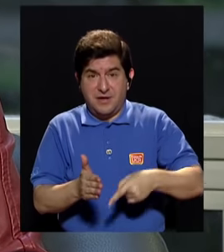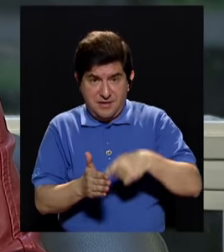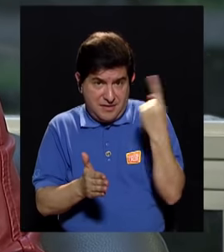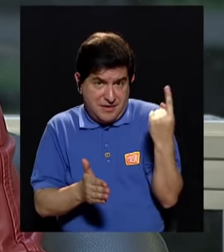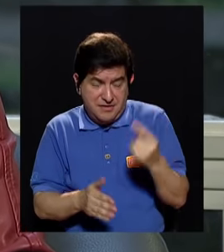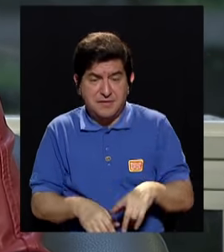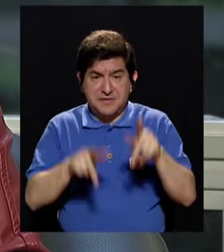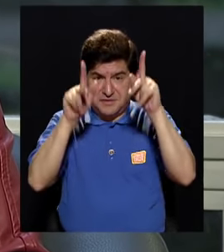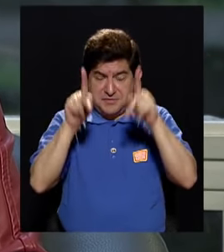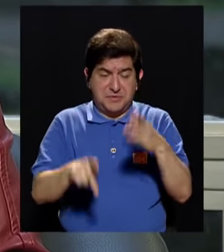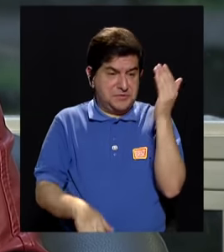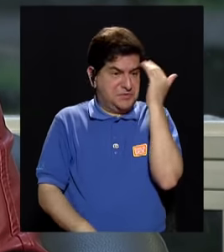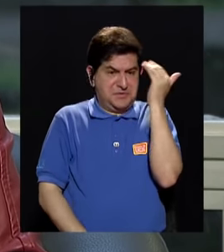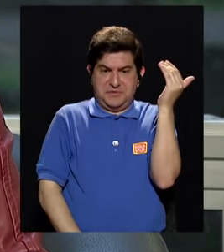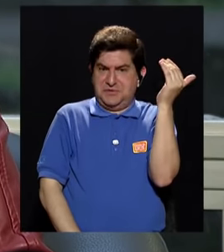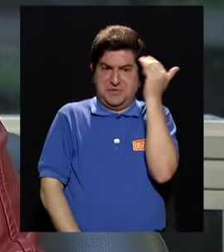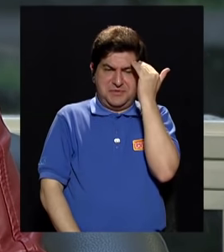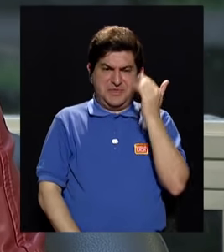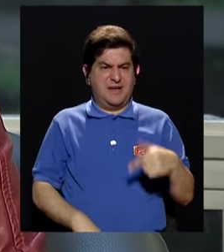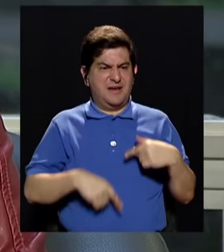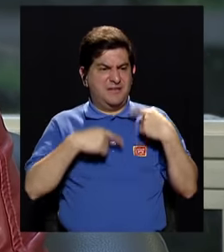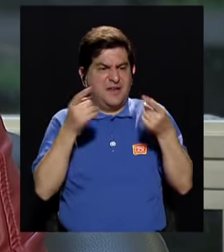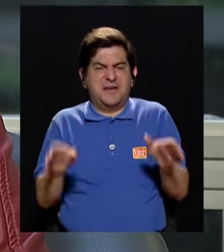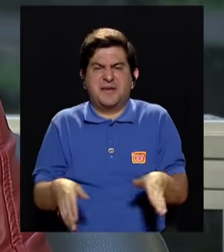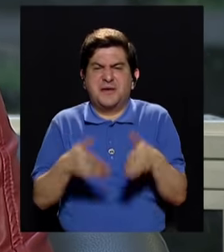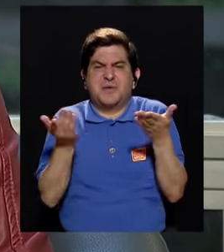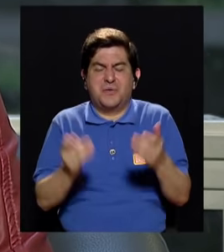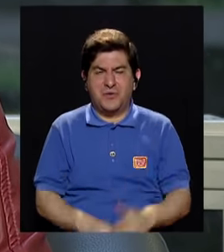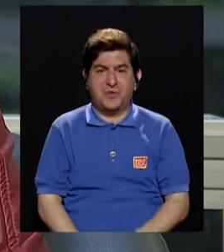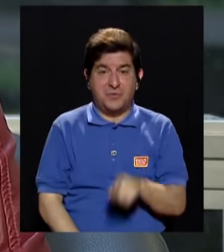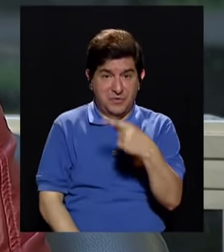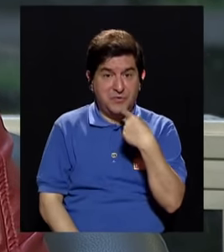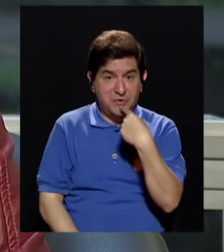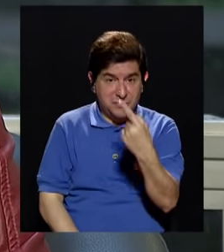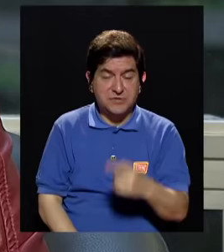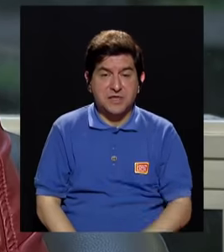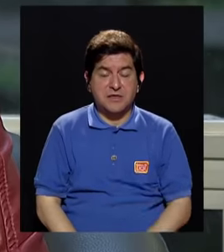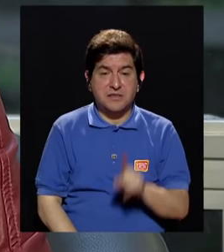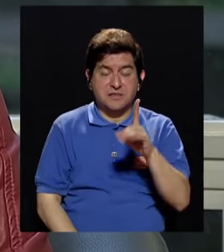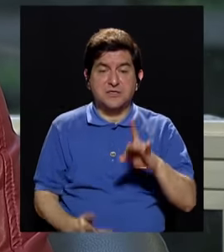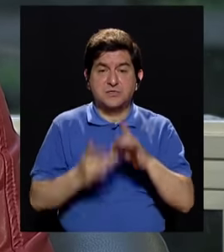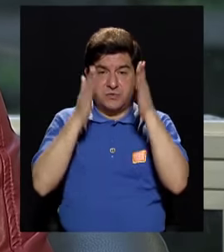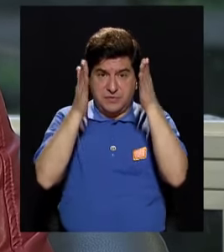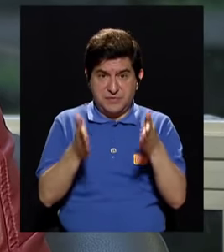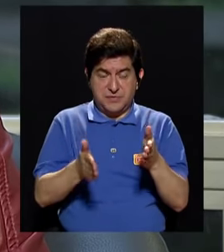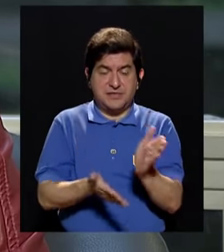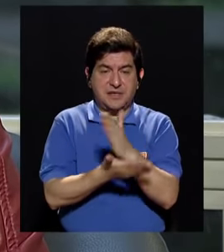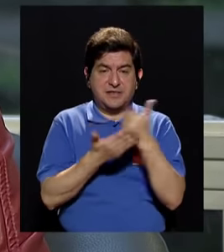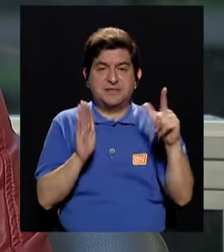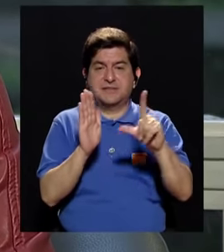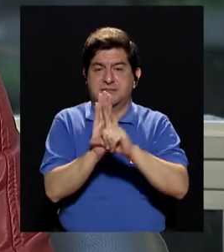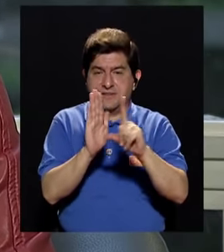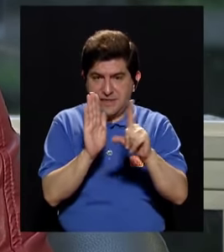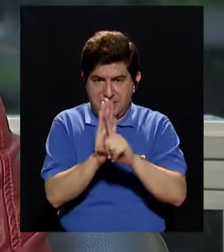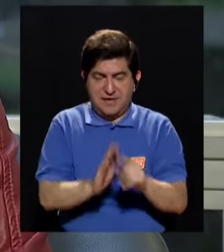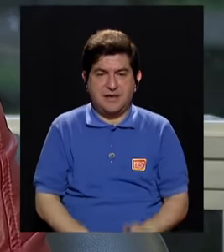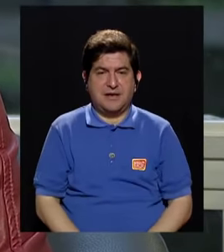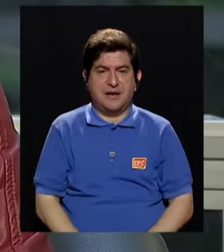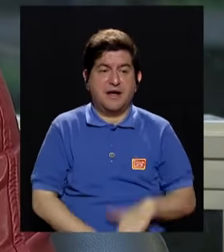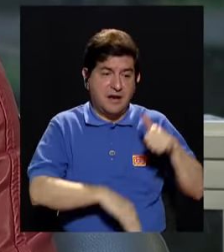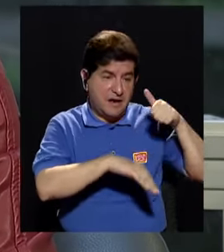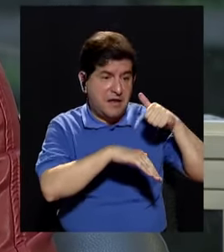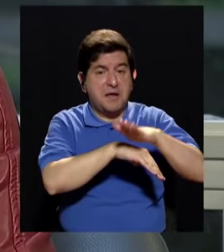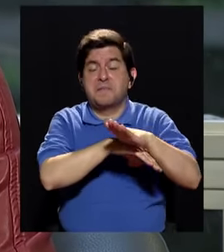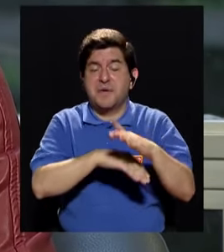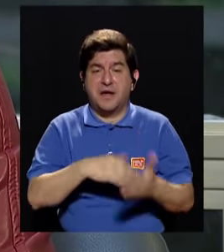eh las personas no saben cómo acudir a veces es como usted dice un especialista una parte legal que es quien los